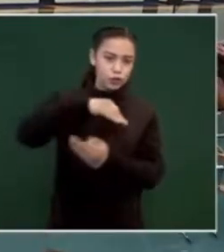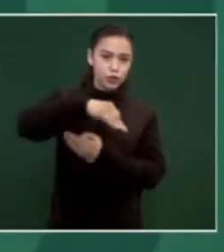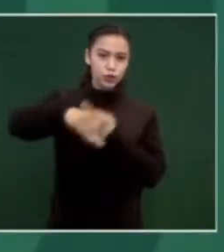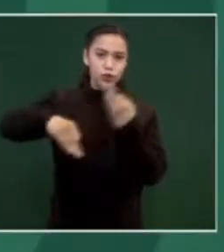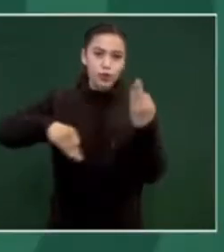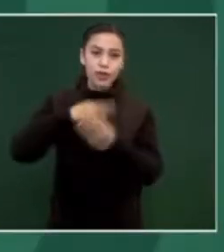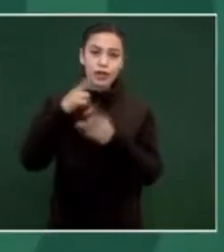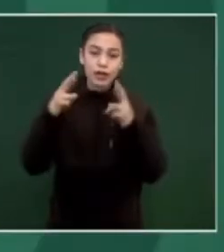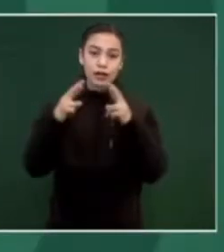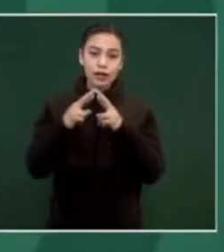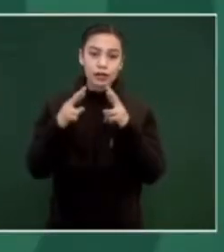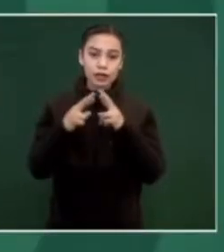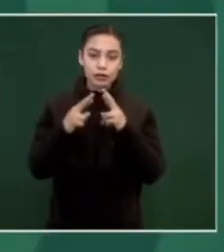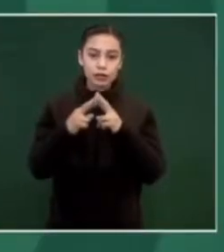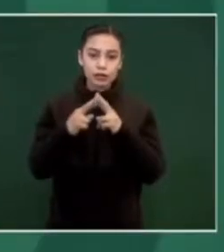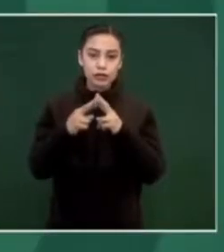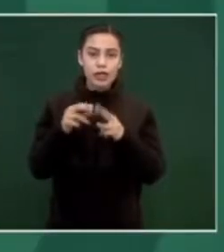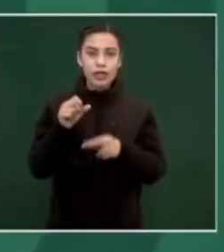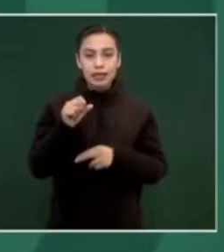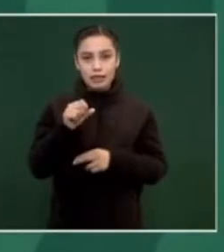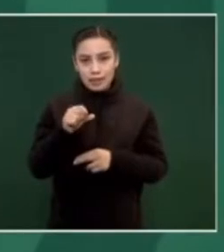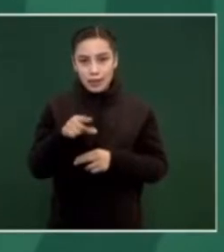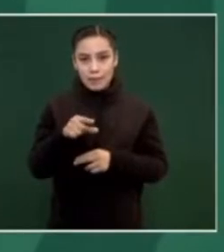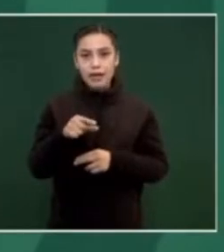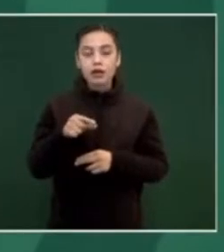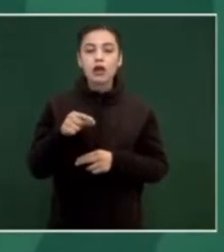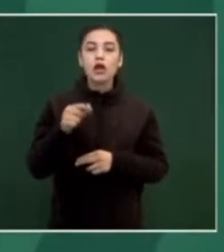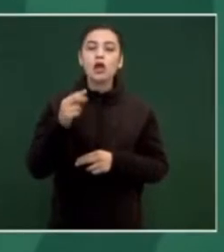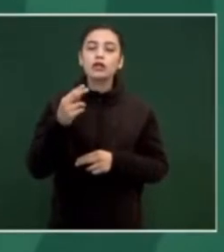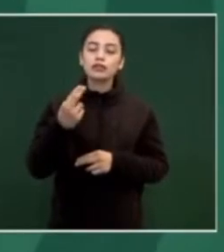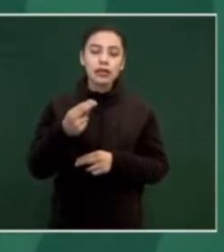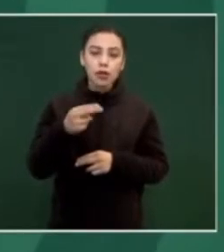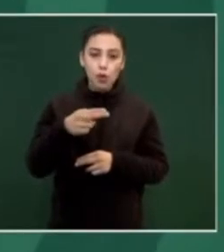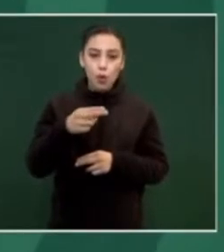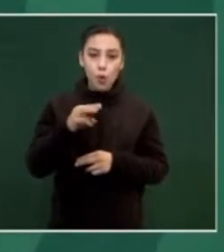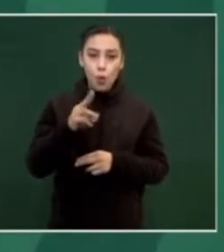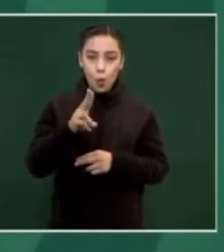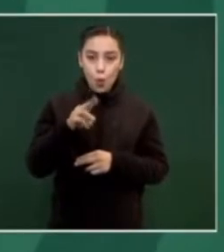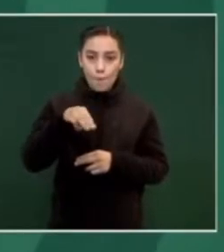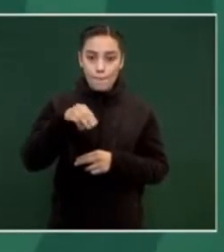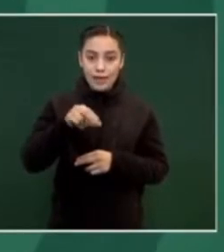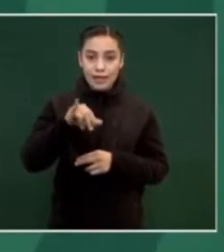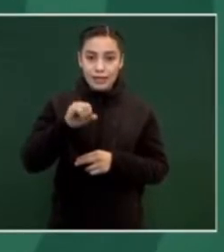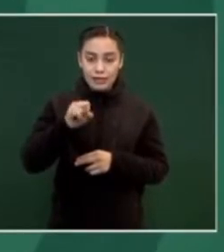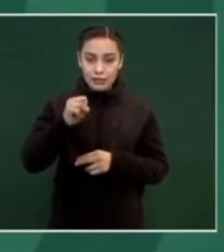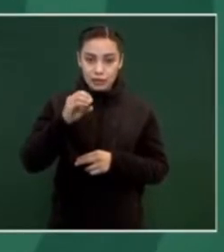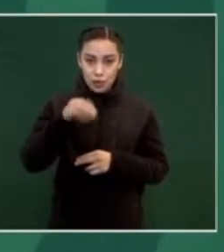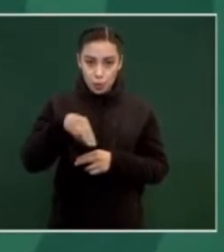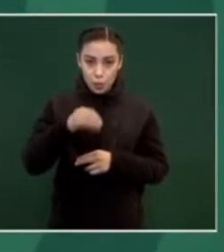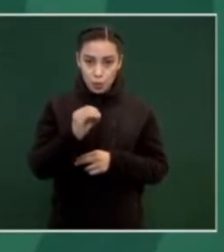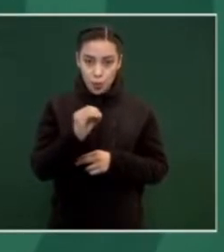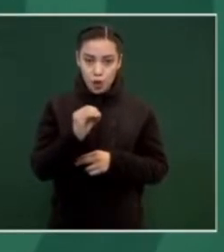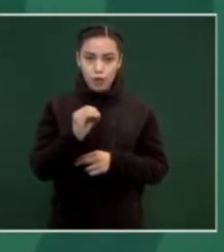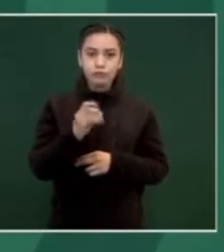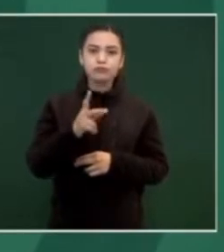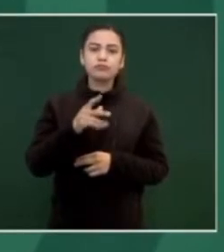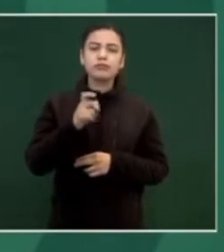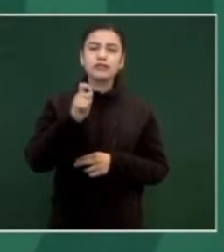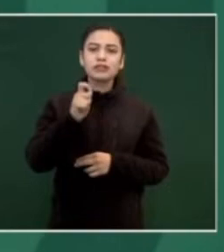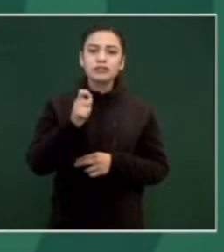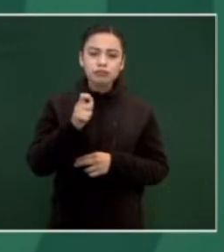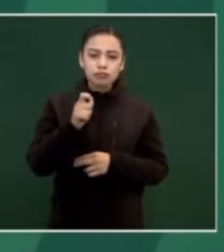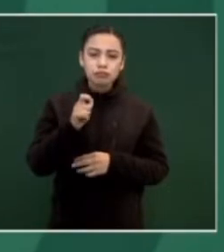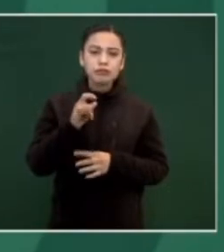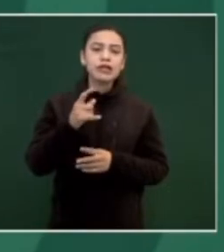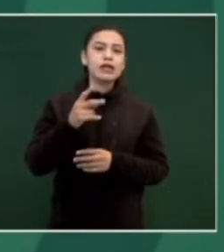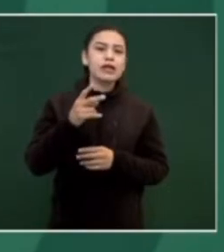y desde luego el humanismo pues tienen como principio básico